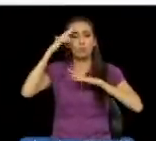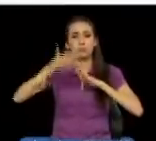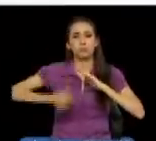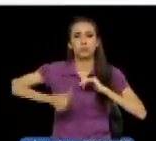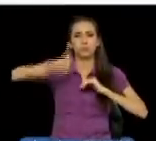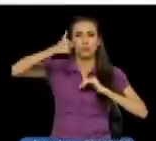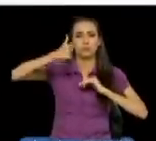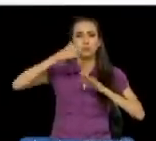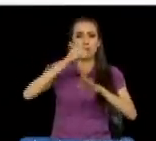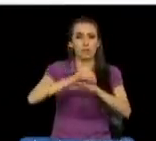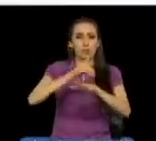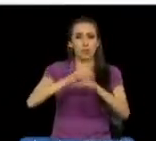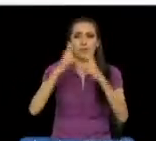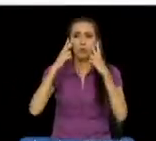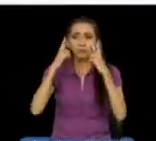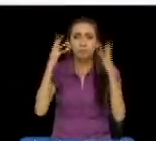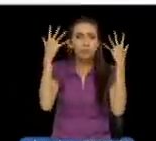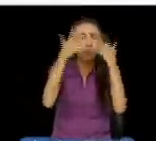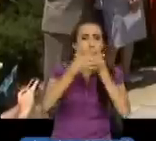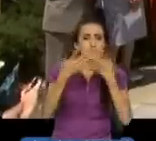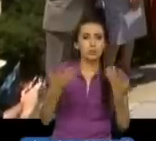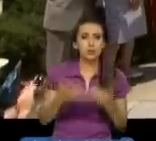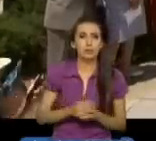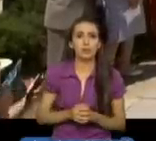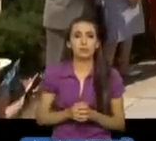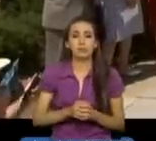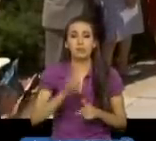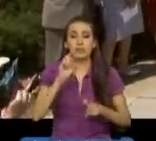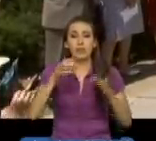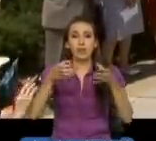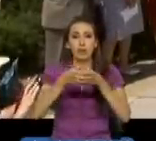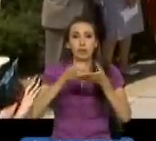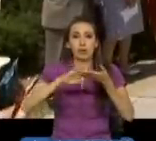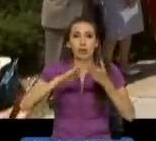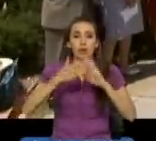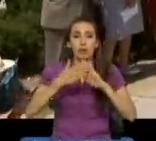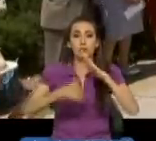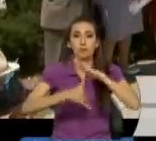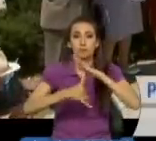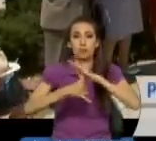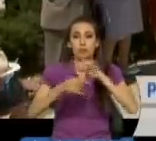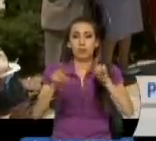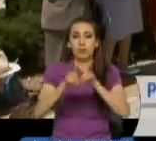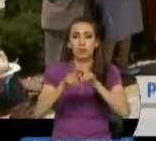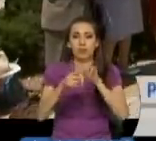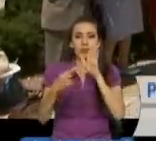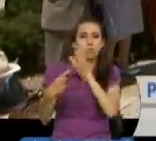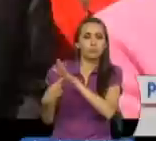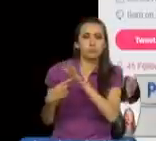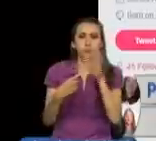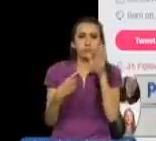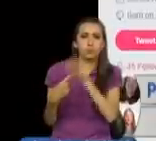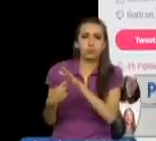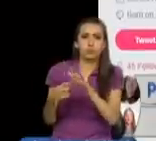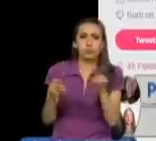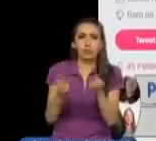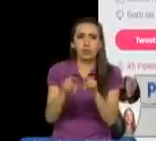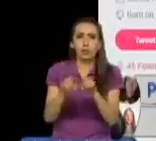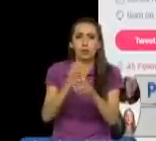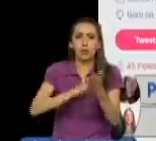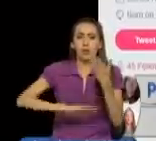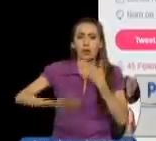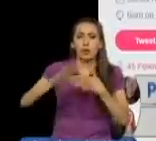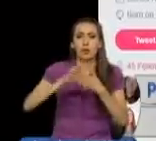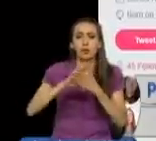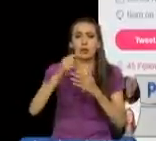y la distracción que según él causarían en el ejército la comunidad glbti asegura que se trata de un golpe a sus derechos Chelsea mani quien se declaró